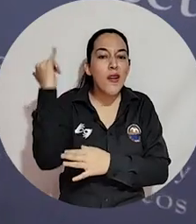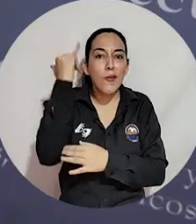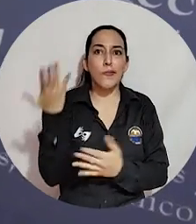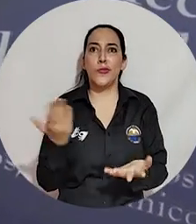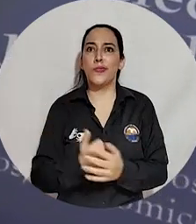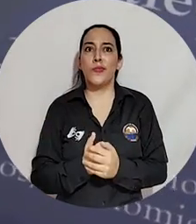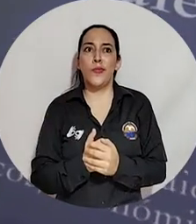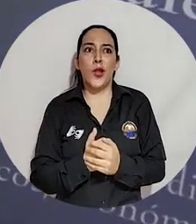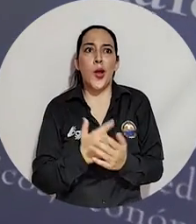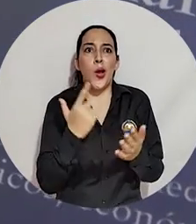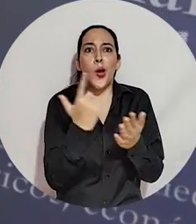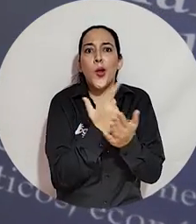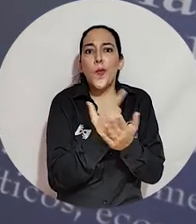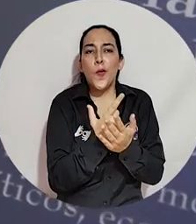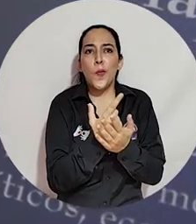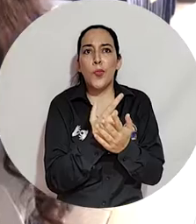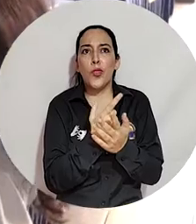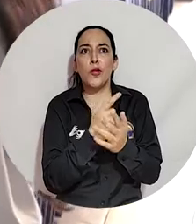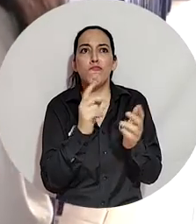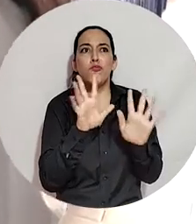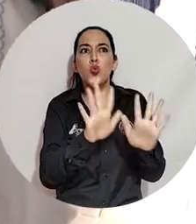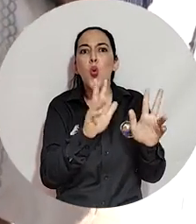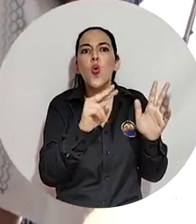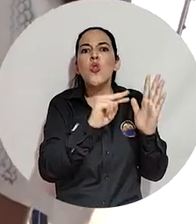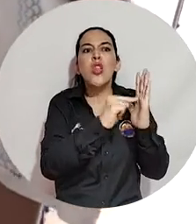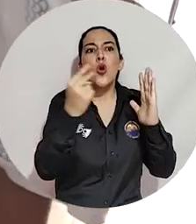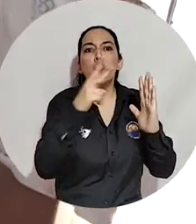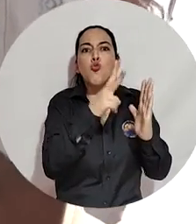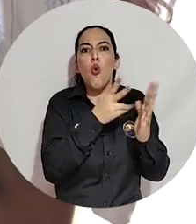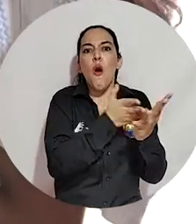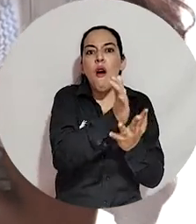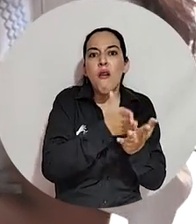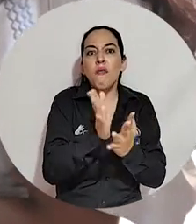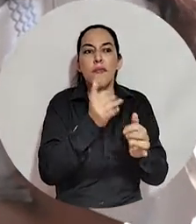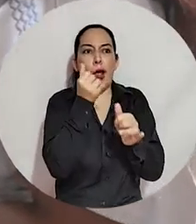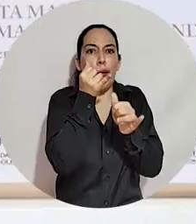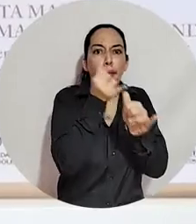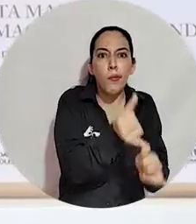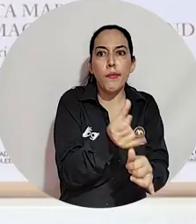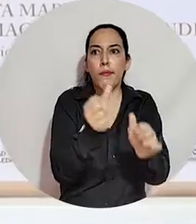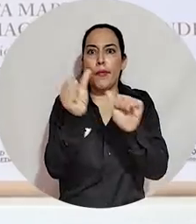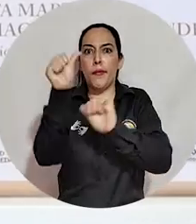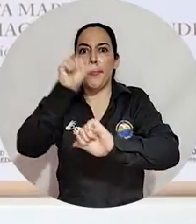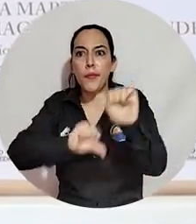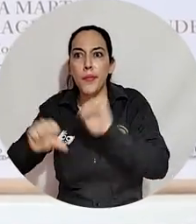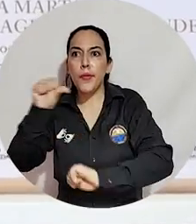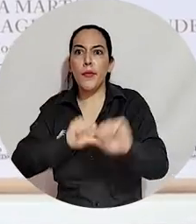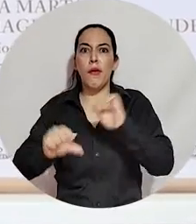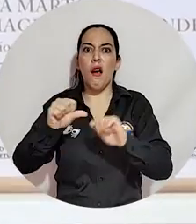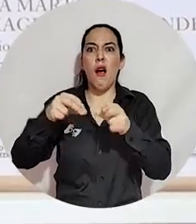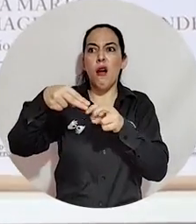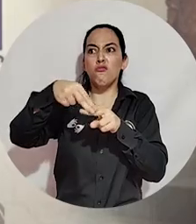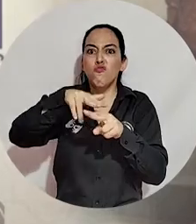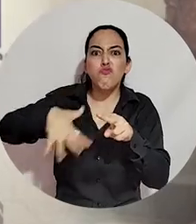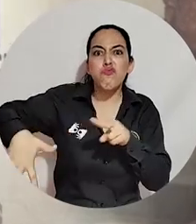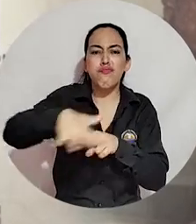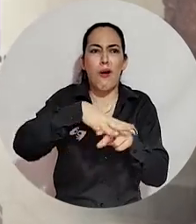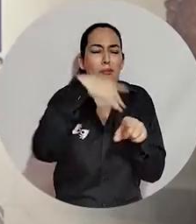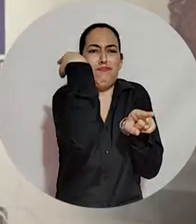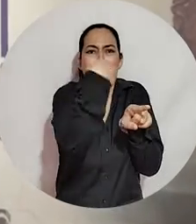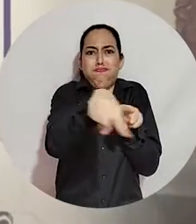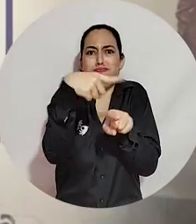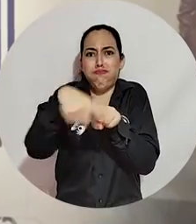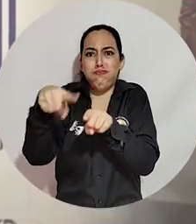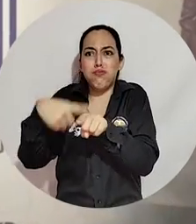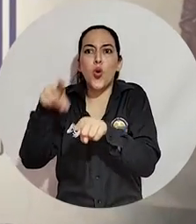también libros académicos, libros relacionados muy técnicos a las disciplinas, a la ingeniería, a la química, al